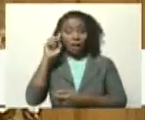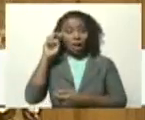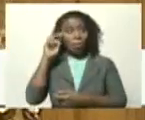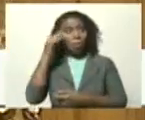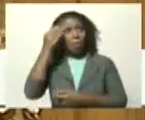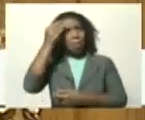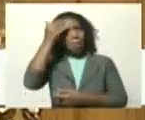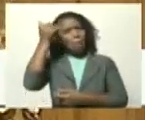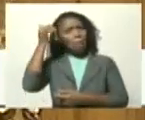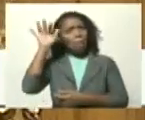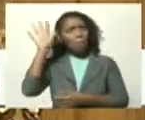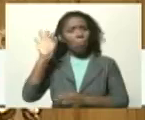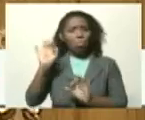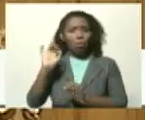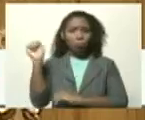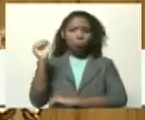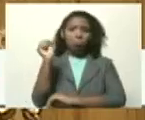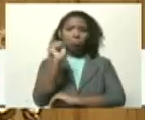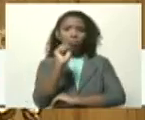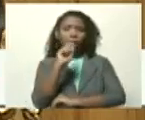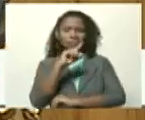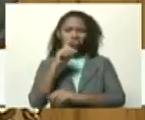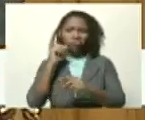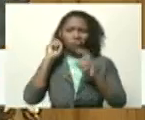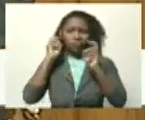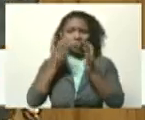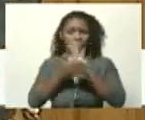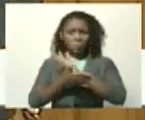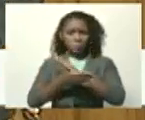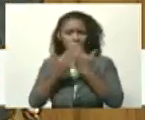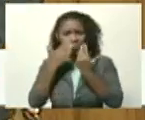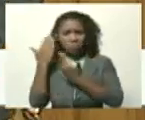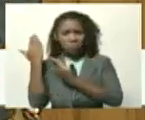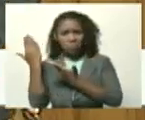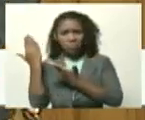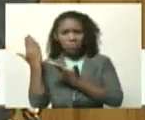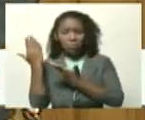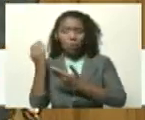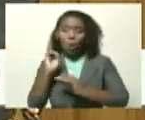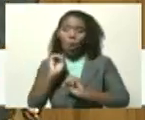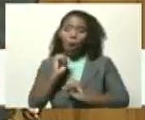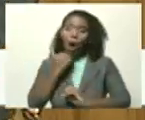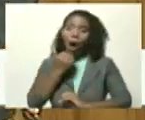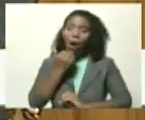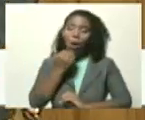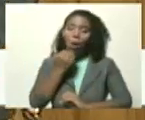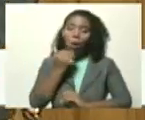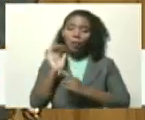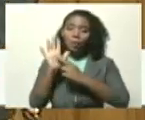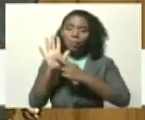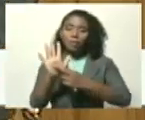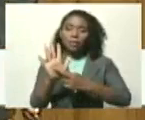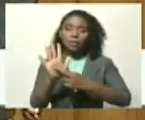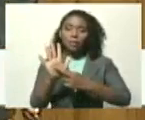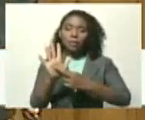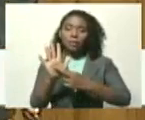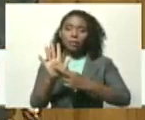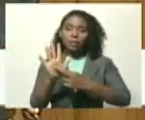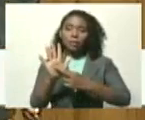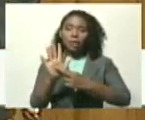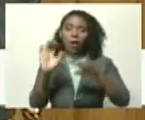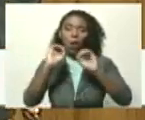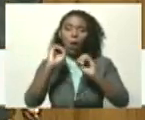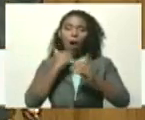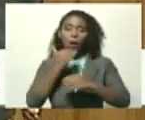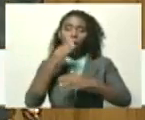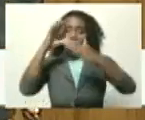gorda respecto a esto? ¿O algún representante o algún